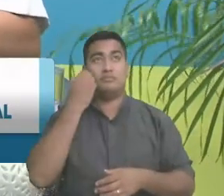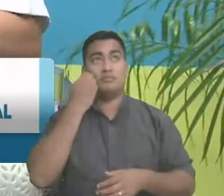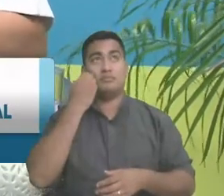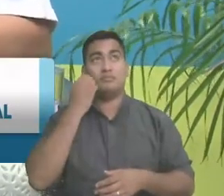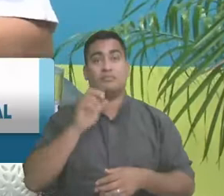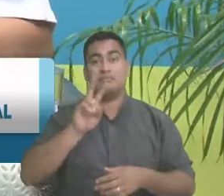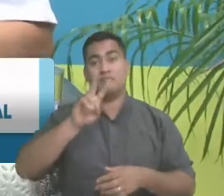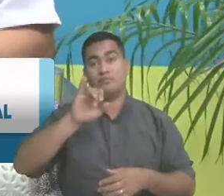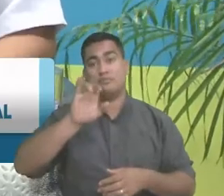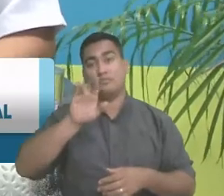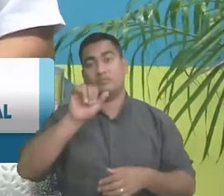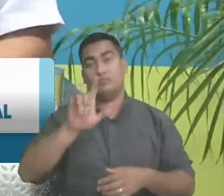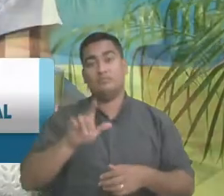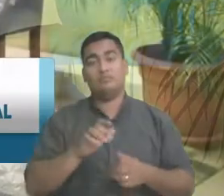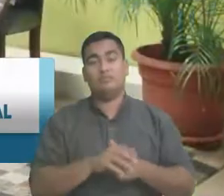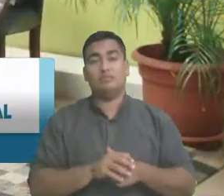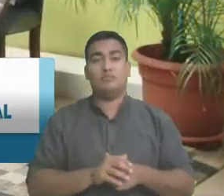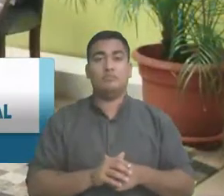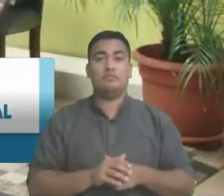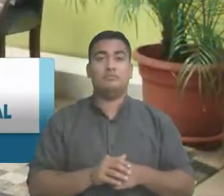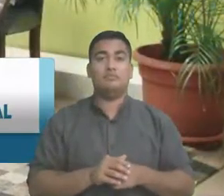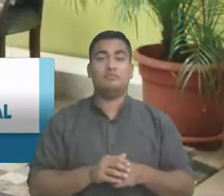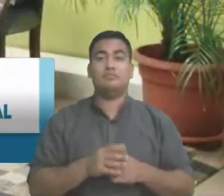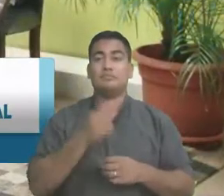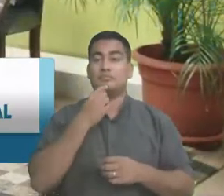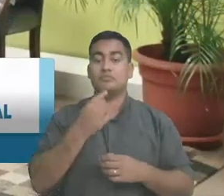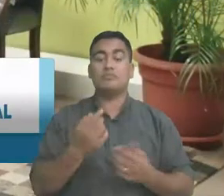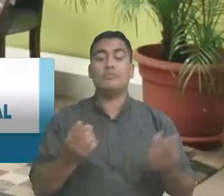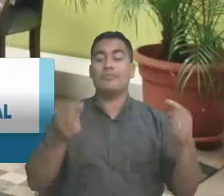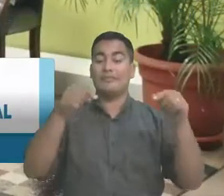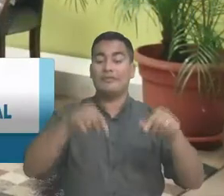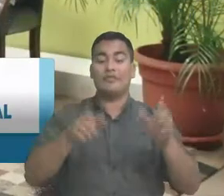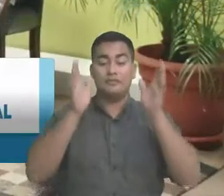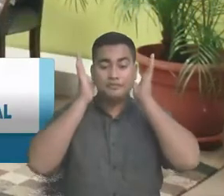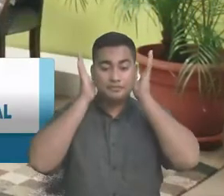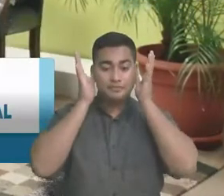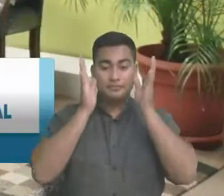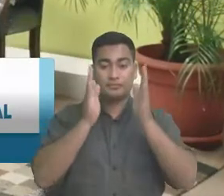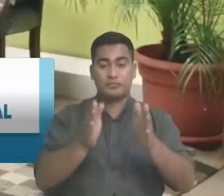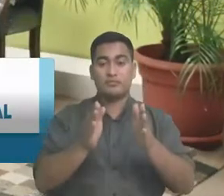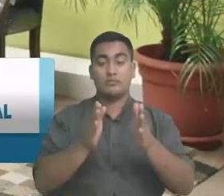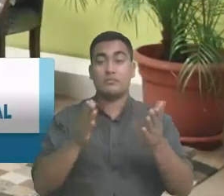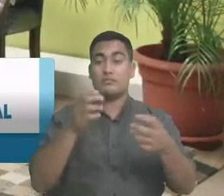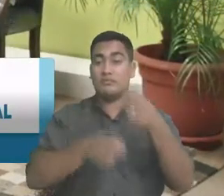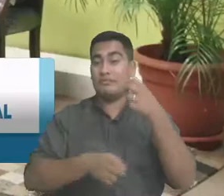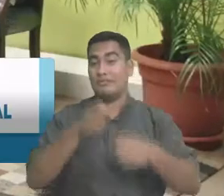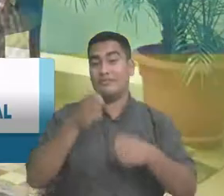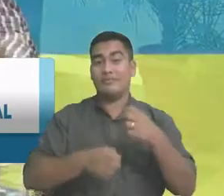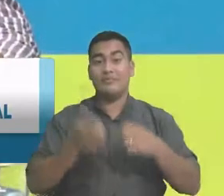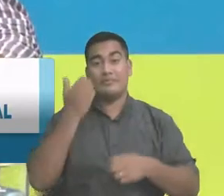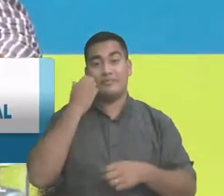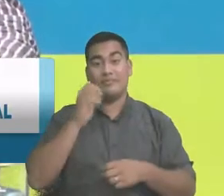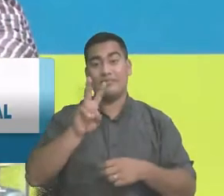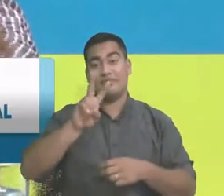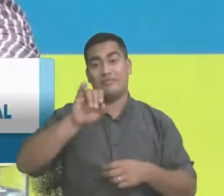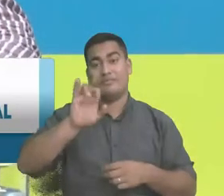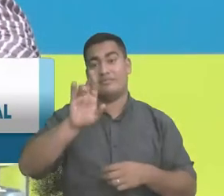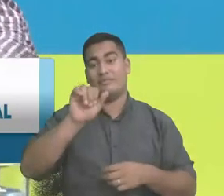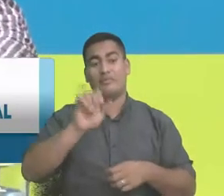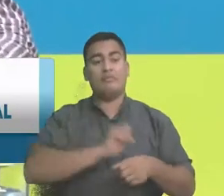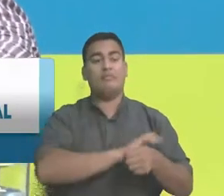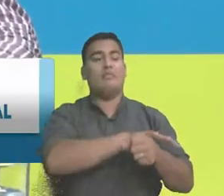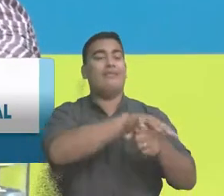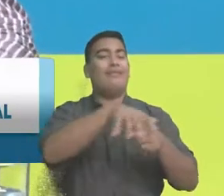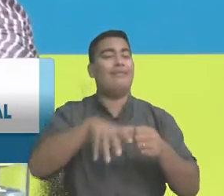ya otro nivel más alto. Precisamente ahorita también nos encontramos con algo viral, no precisamente el coronavirus, pues, porque